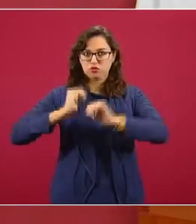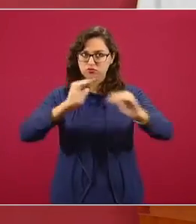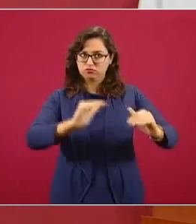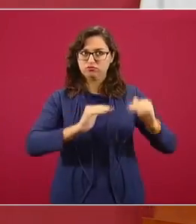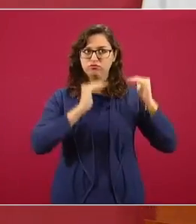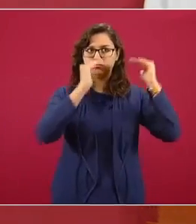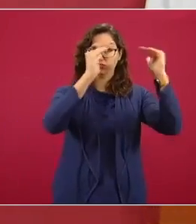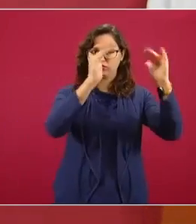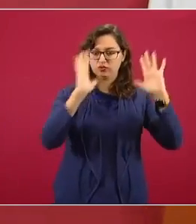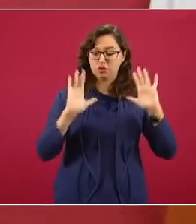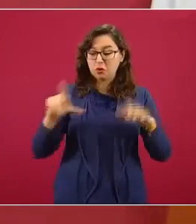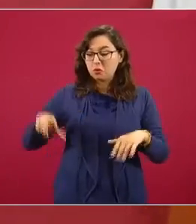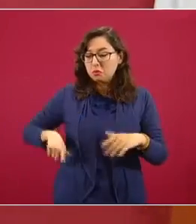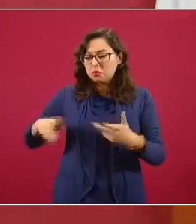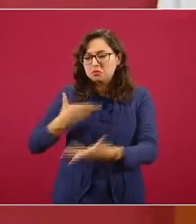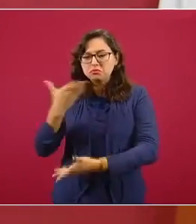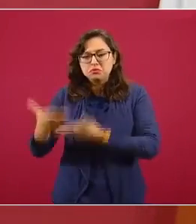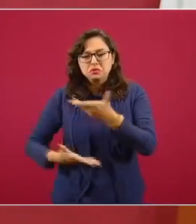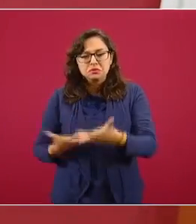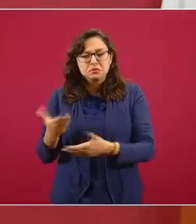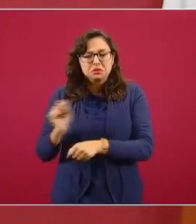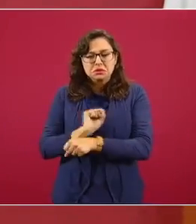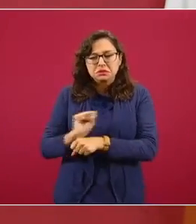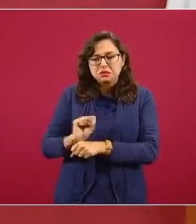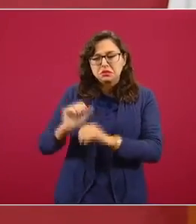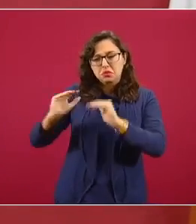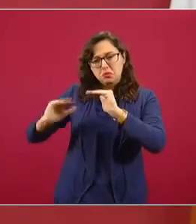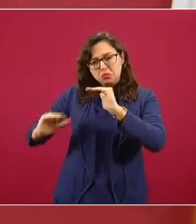demás completo el aguinaldo.